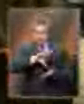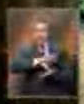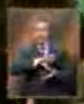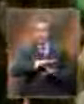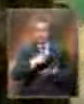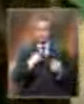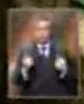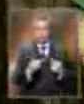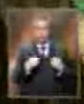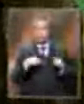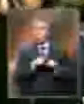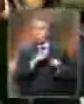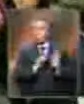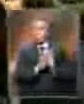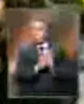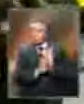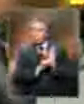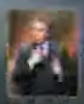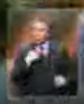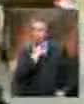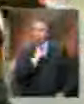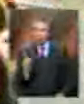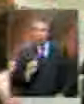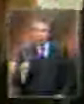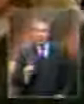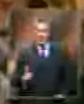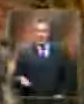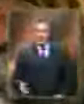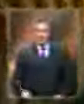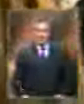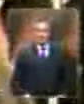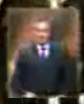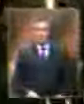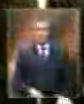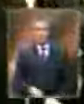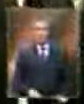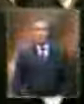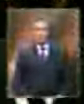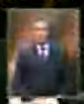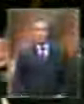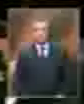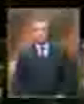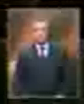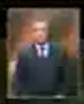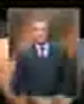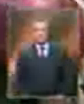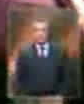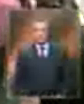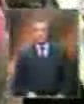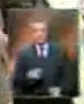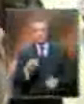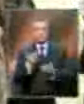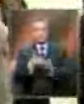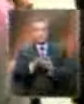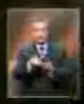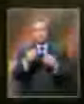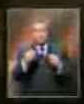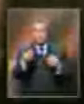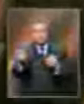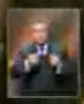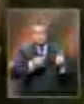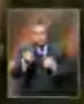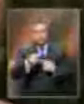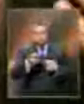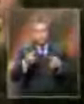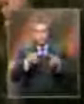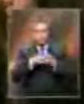no podemos quedar como menos. ¿Y la Mari? No vino. Porque viniste que los de cuarto. ¿Cómo está